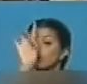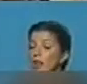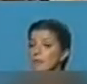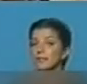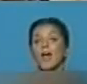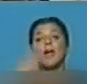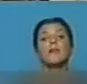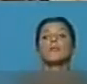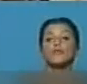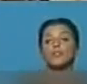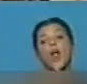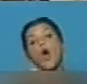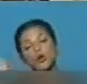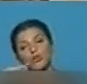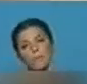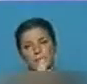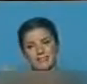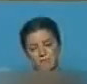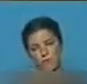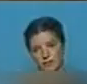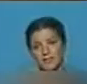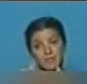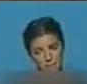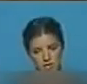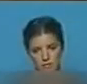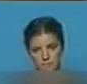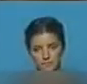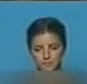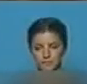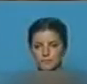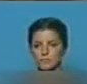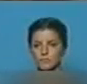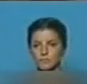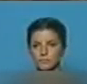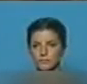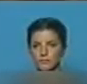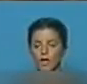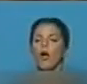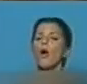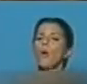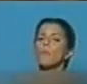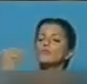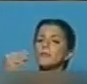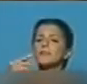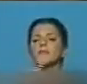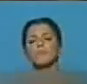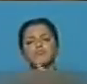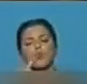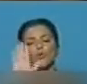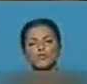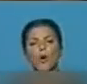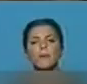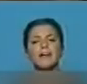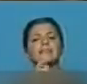resolver otros problemas prioritarios en la Argentina. Se ha discutido mucho acerca de los riesgos legales